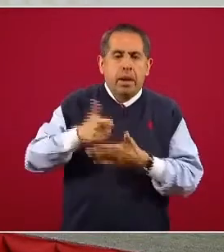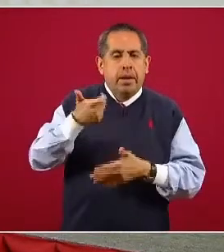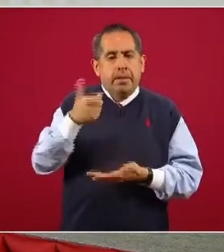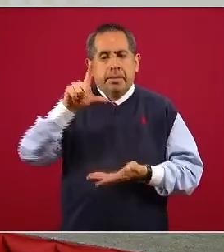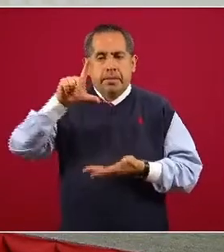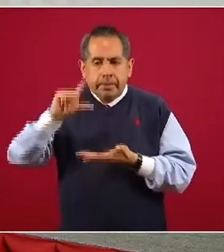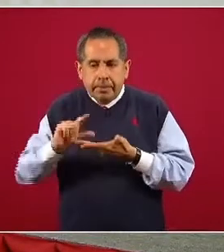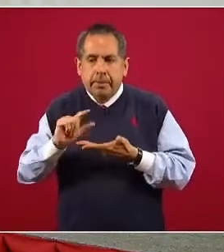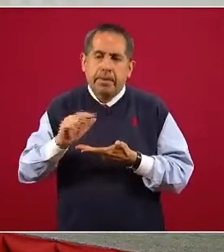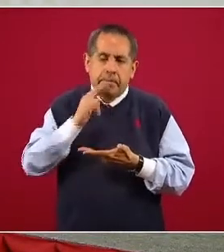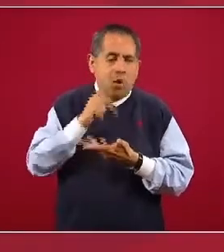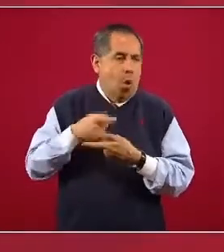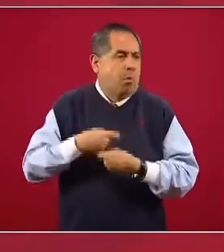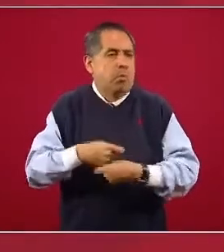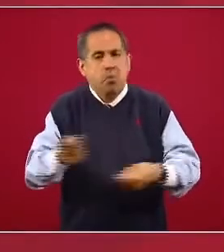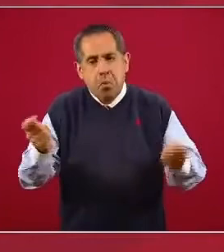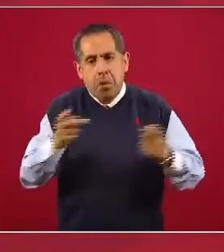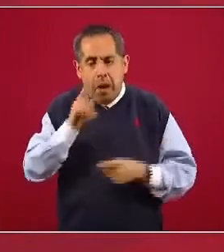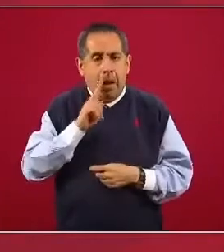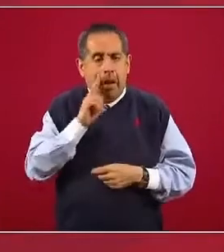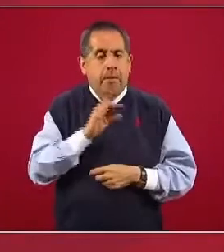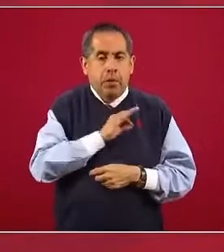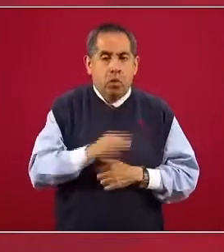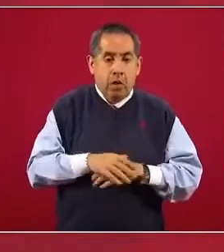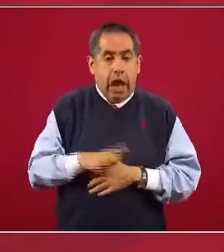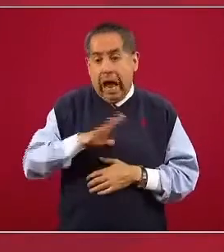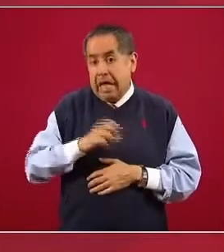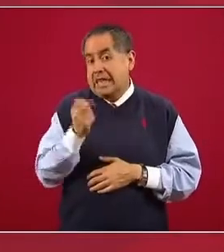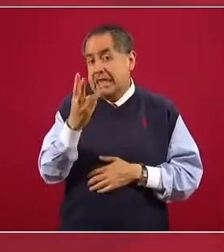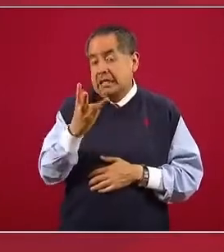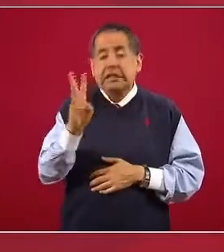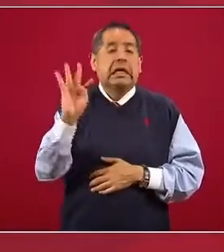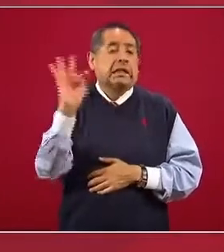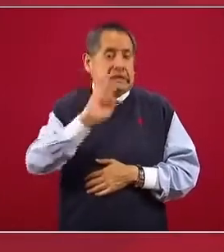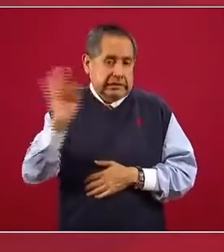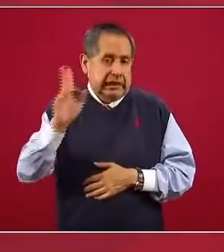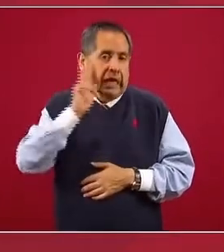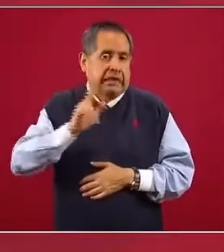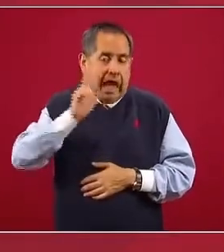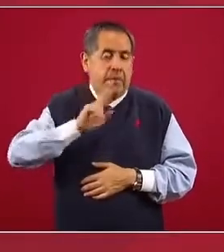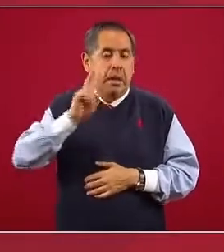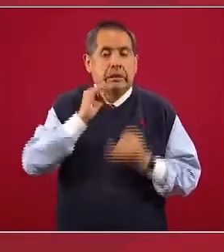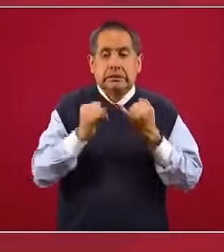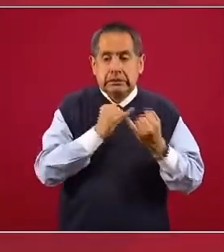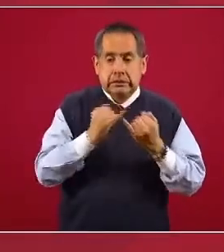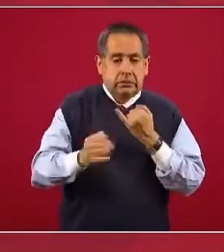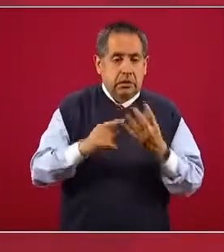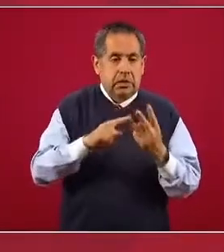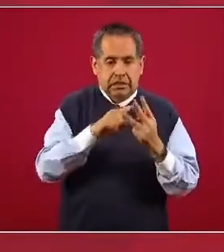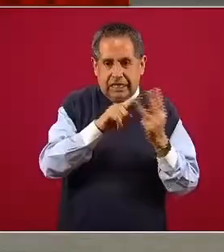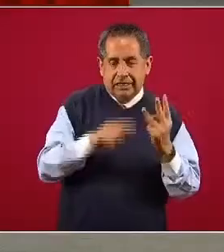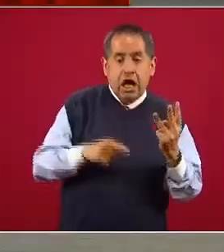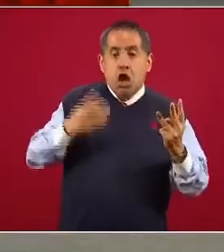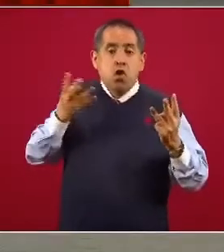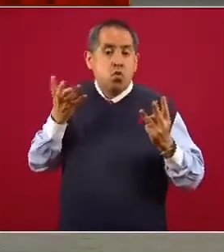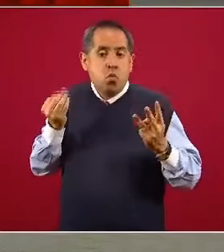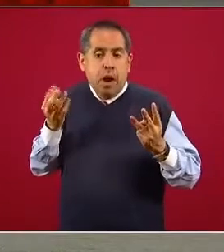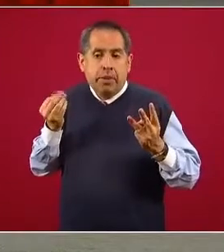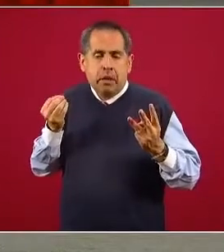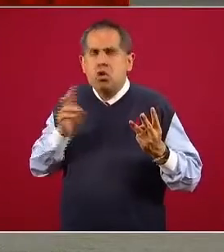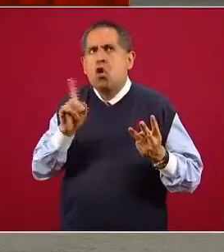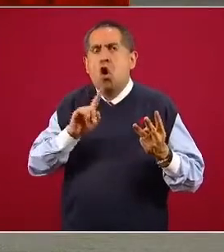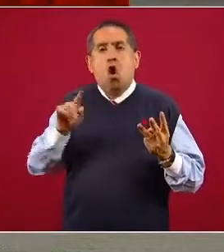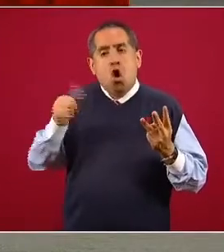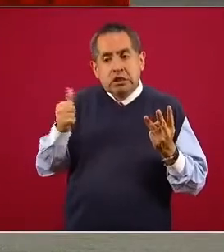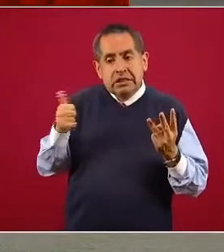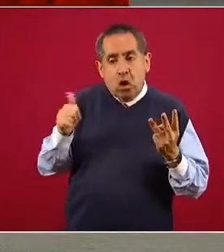precios razonables es mejor, y hasta ahorita hay 3 que están en la fase puntera, hay otras 9 que están en una fase, 11 de